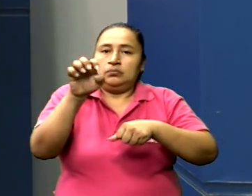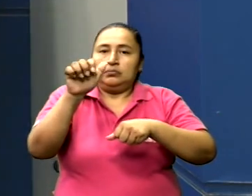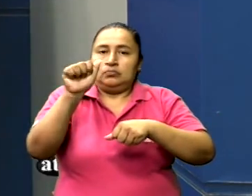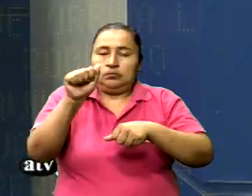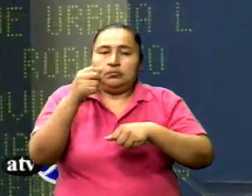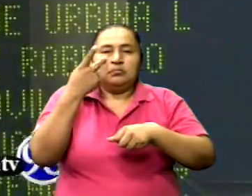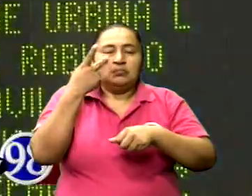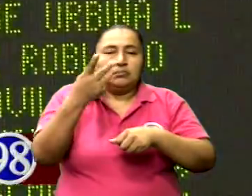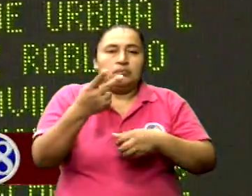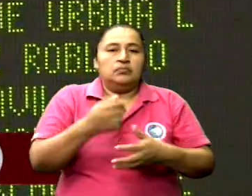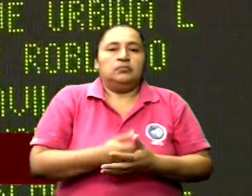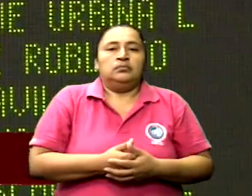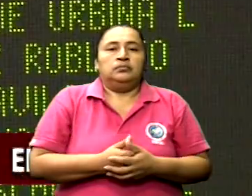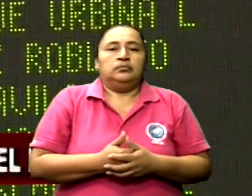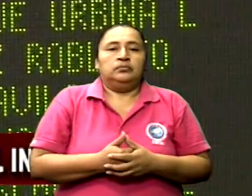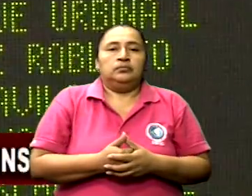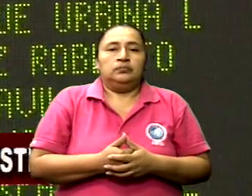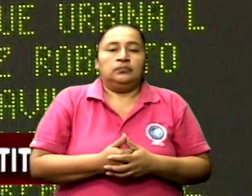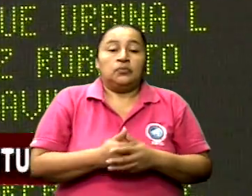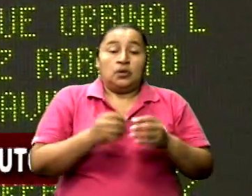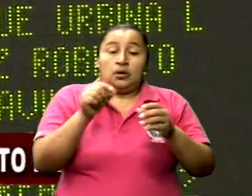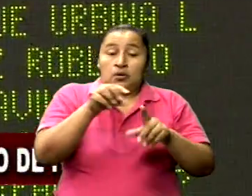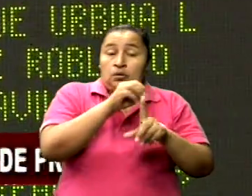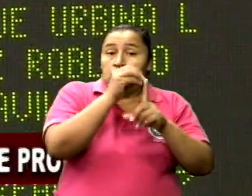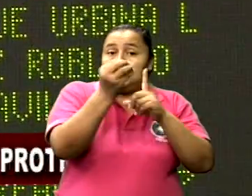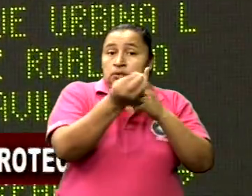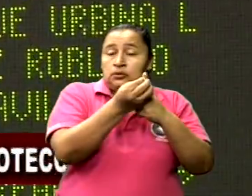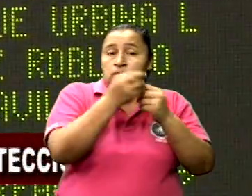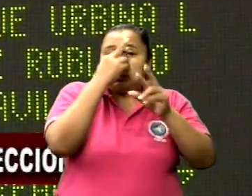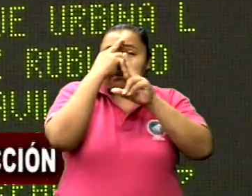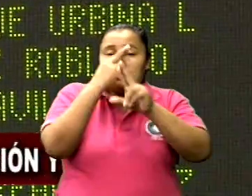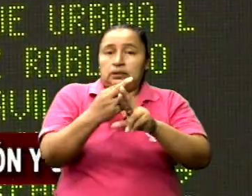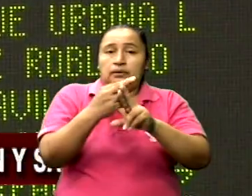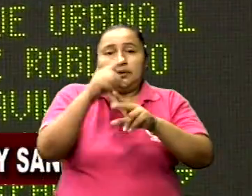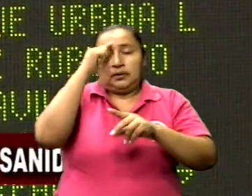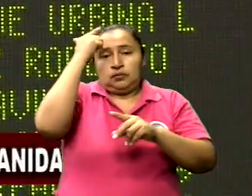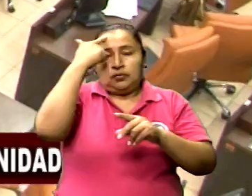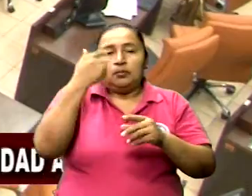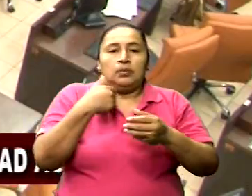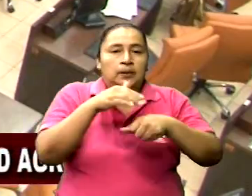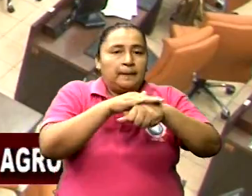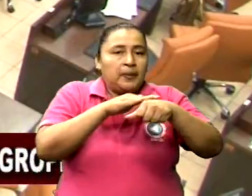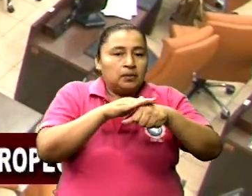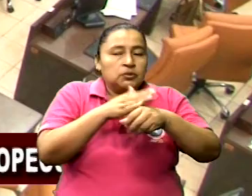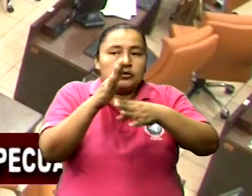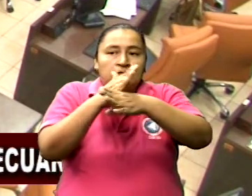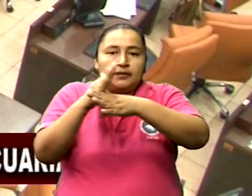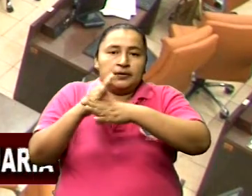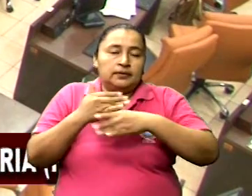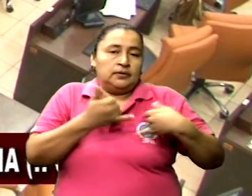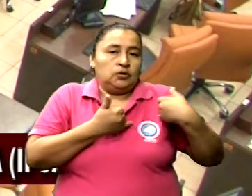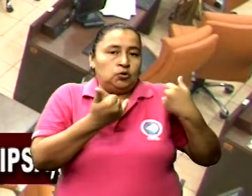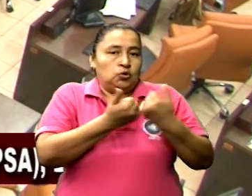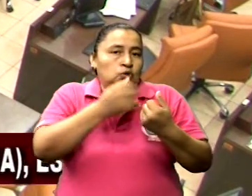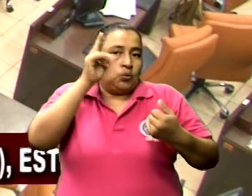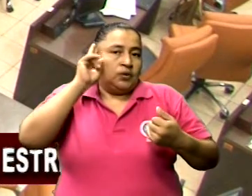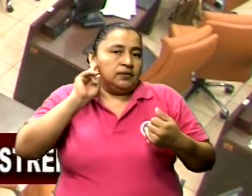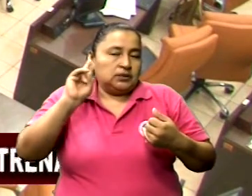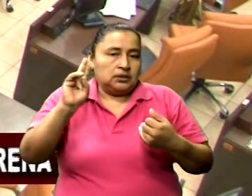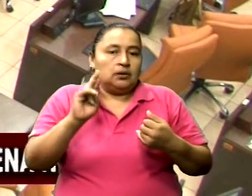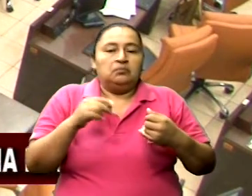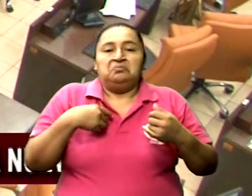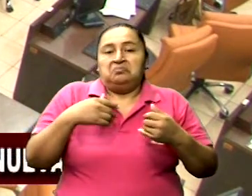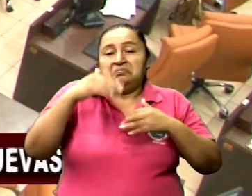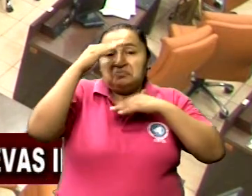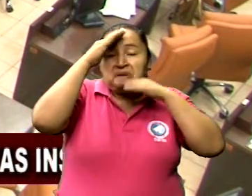Veamos. El órgano competente del Estado para acreditar a las instituciones de educación superior, tanto